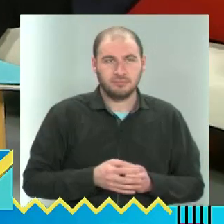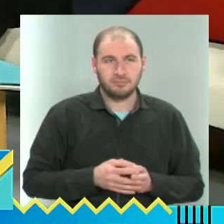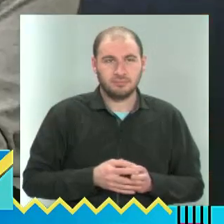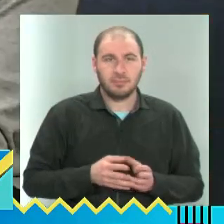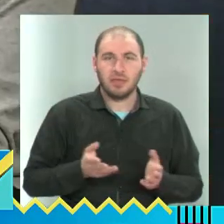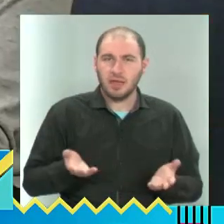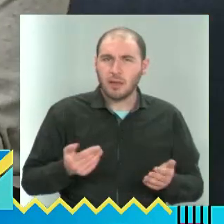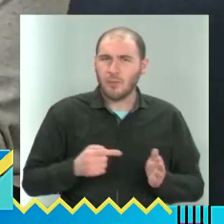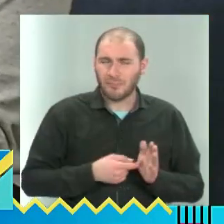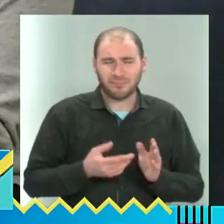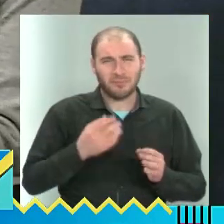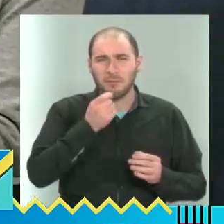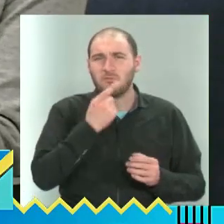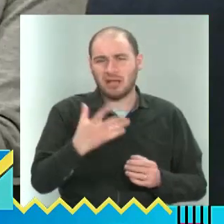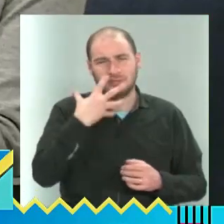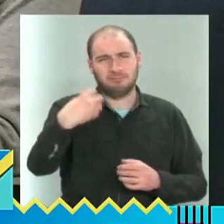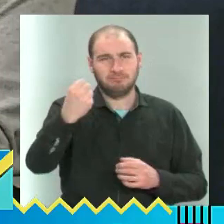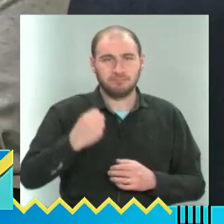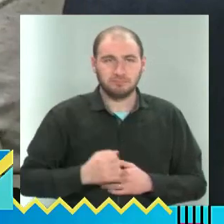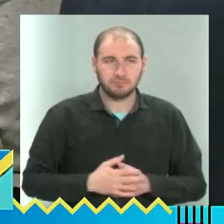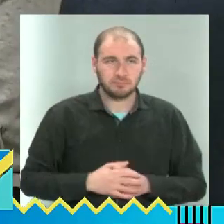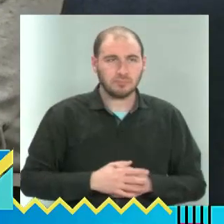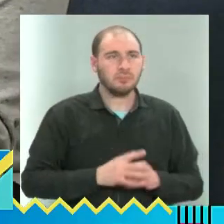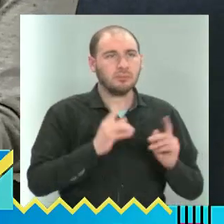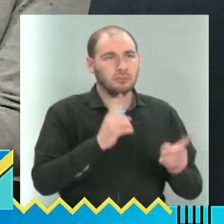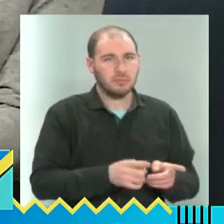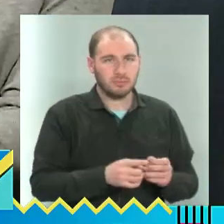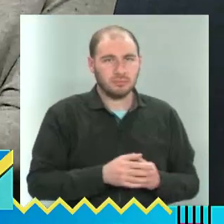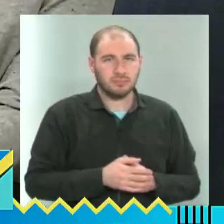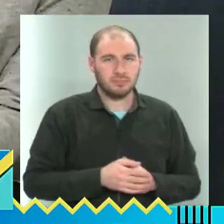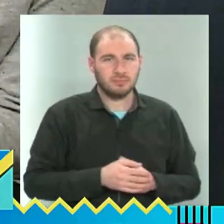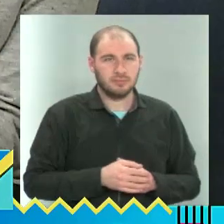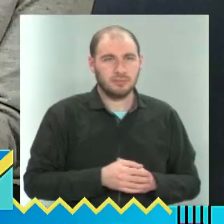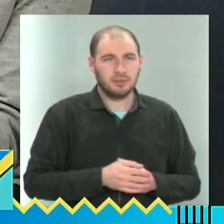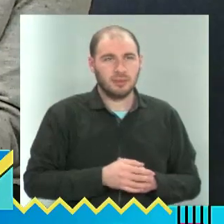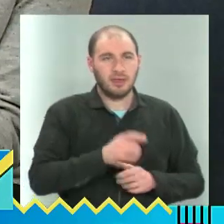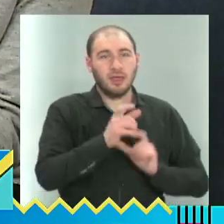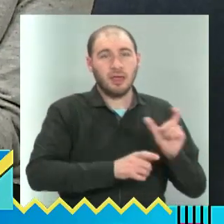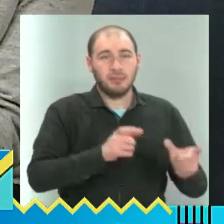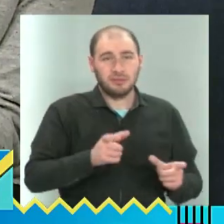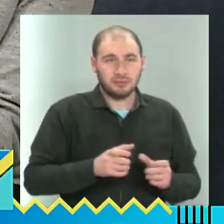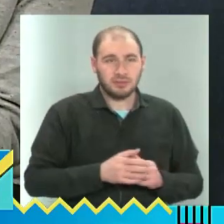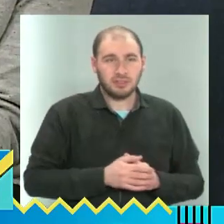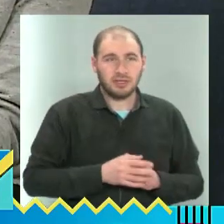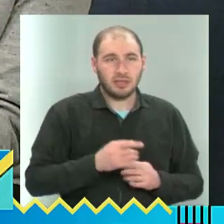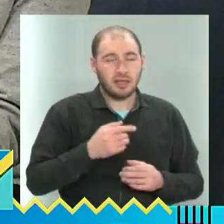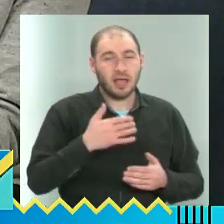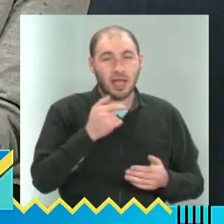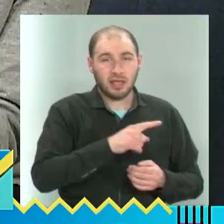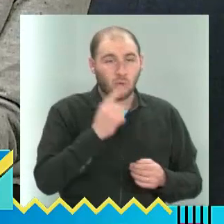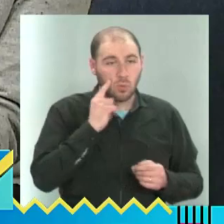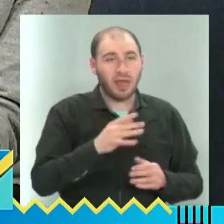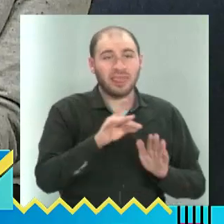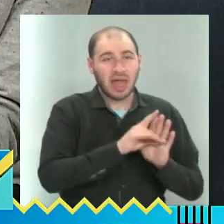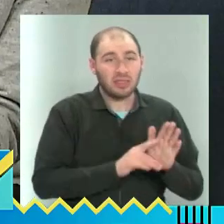digamos, muy expuestos a ser captados. Bueno, y en eso, por supuesto, aquellos que están, tener en cuenta esto de pedir